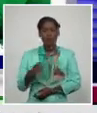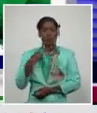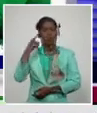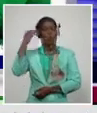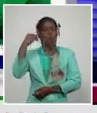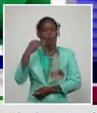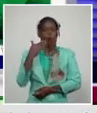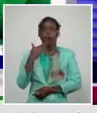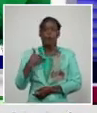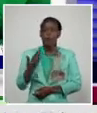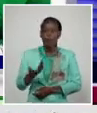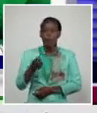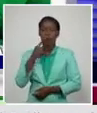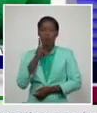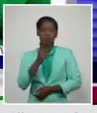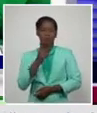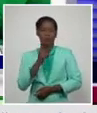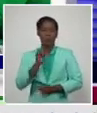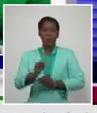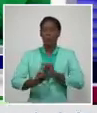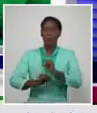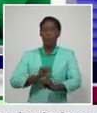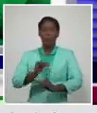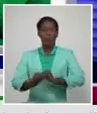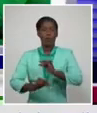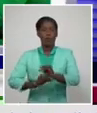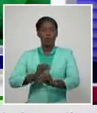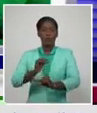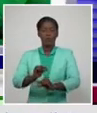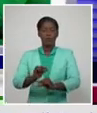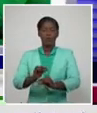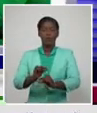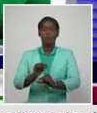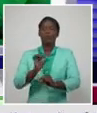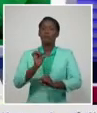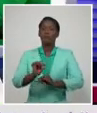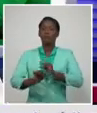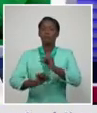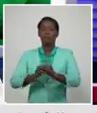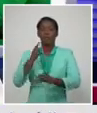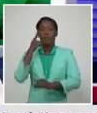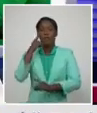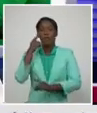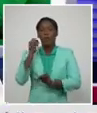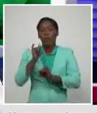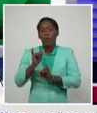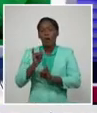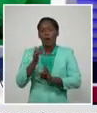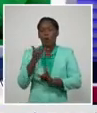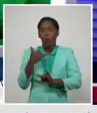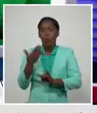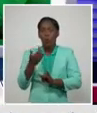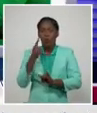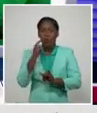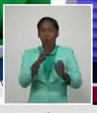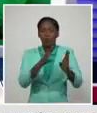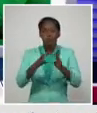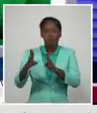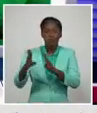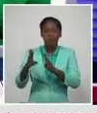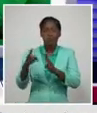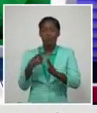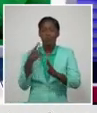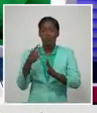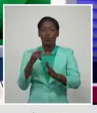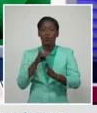es de mucho riesgo por la evolución de estos pacientes y porque además muchas de estas personas pues